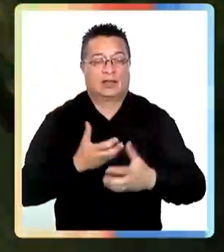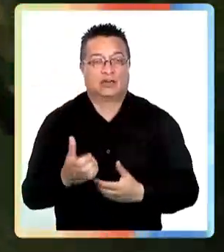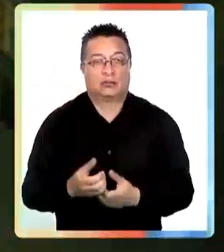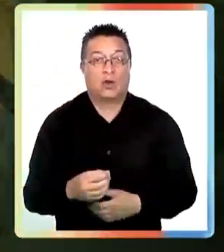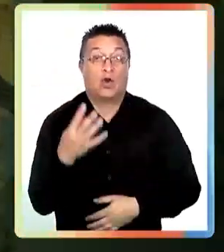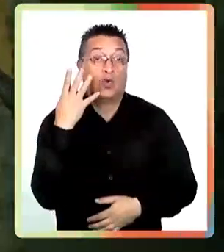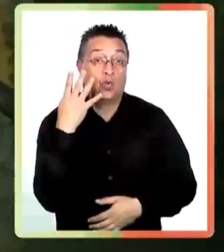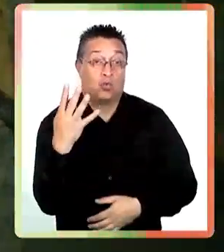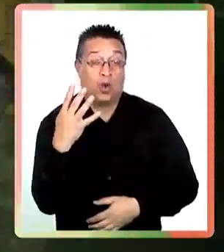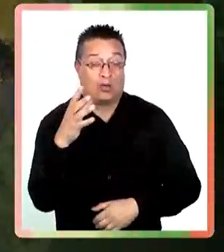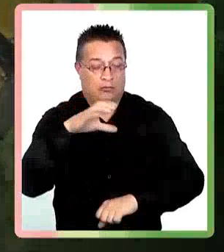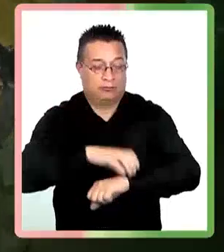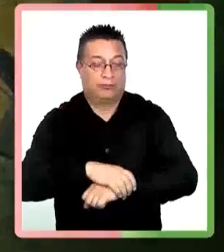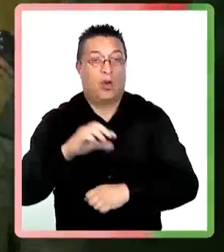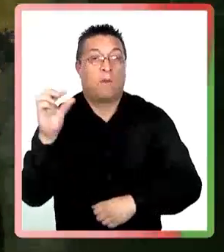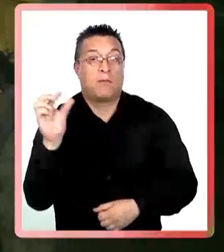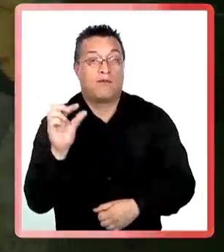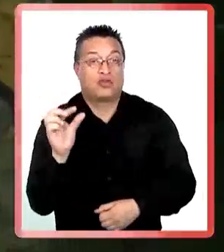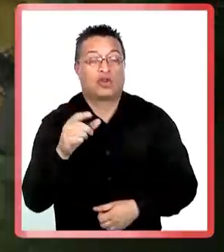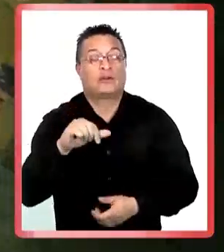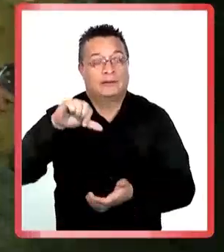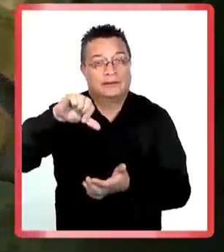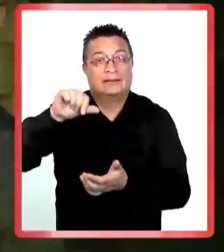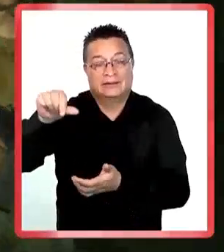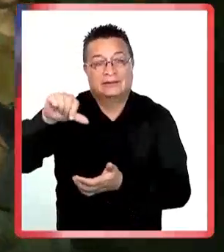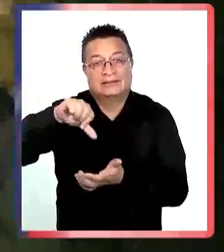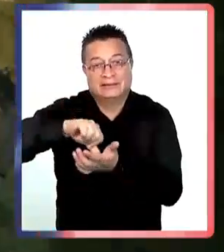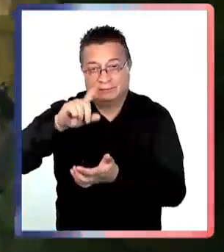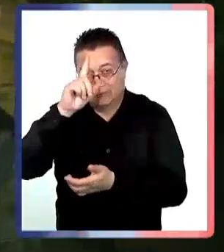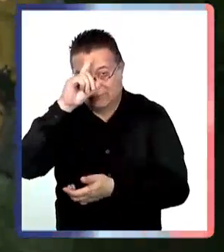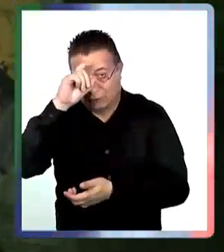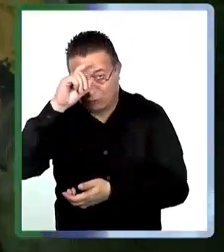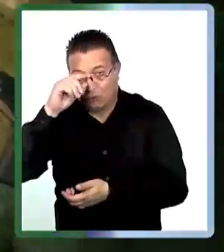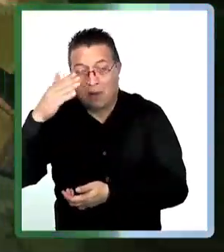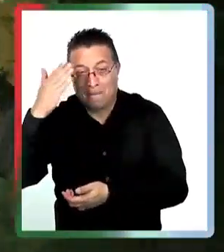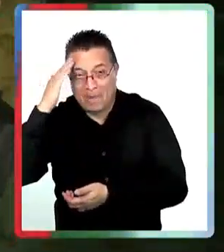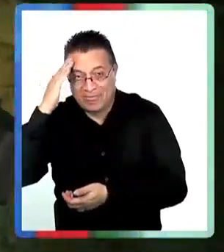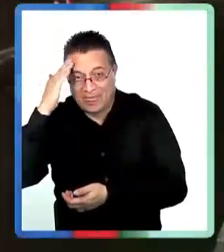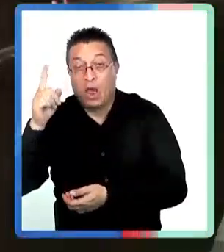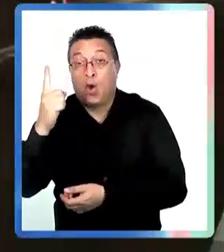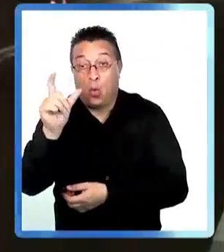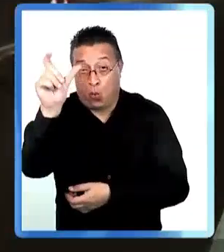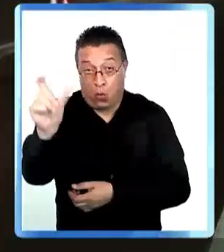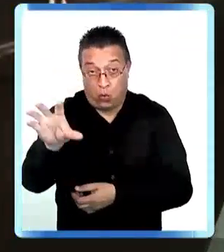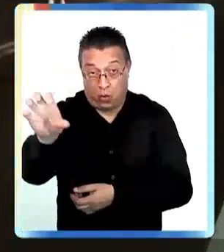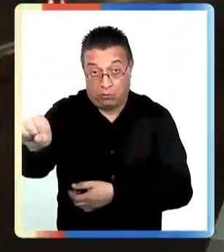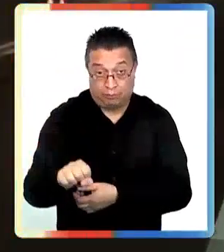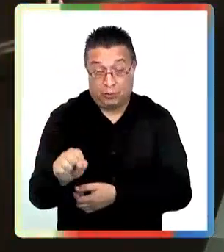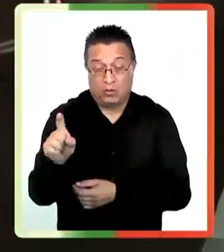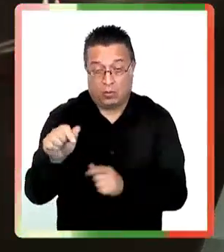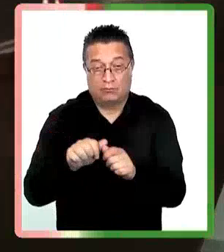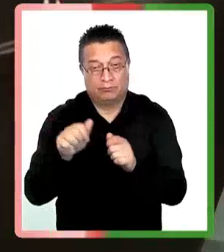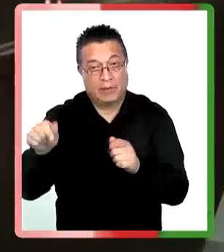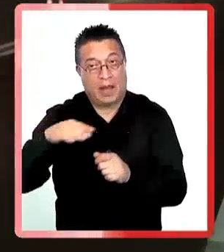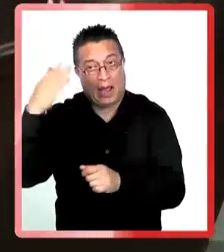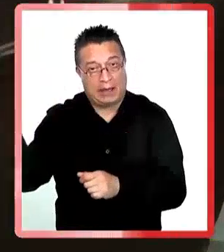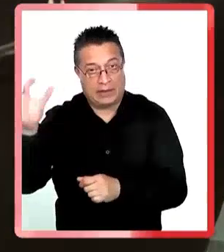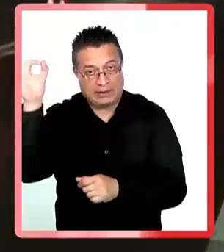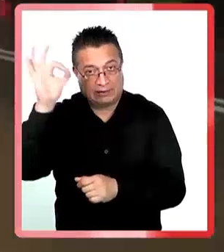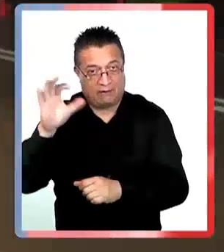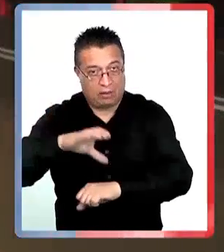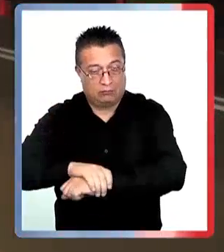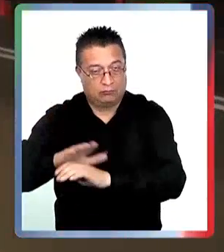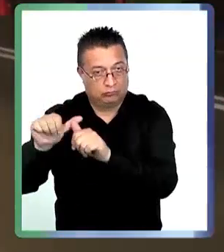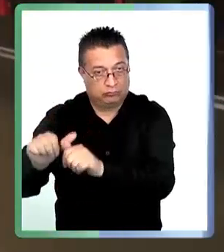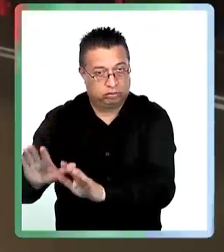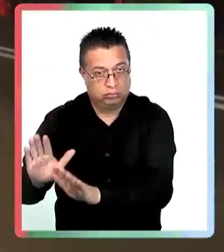en el inicio de focos de incendios cuatro quedaron en prisión preventiva y en centros de Salud Mental y a uno de los imputados